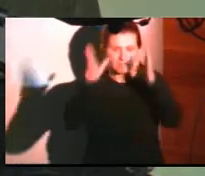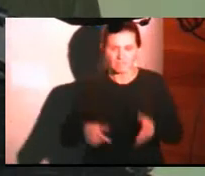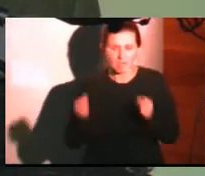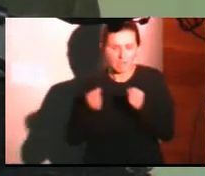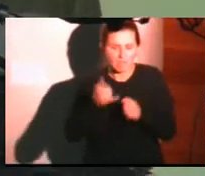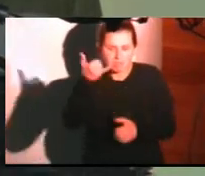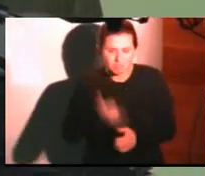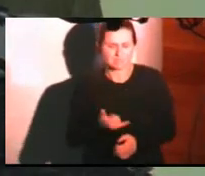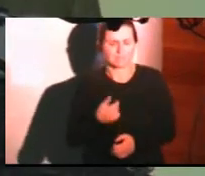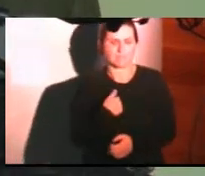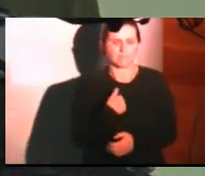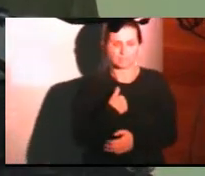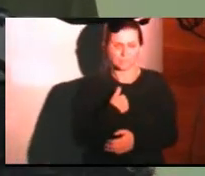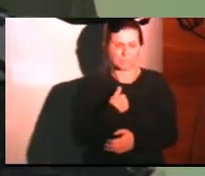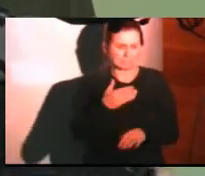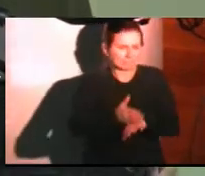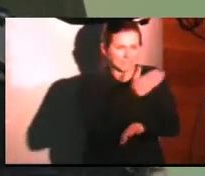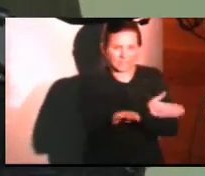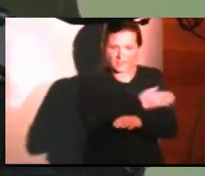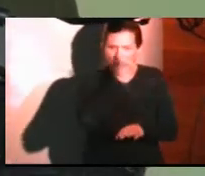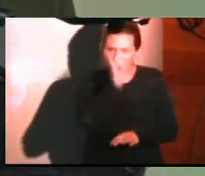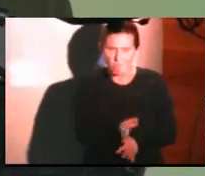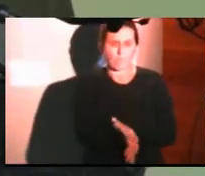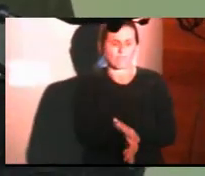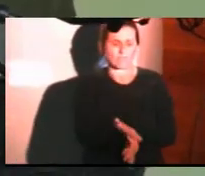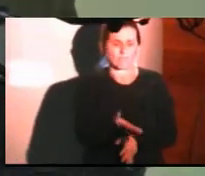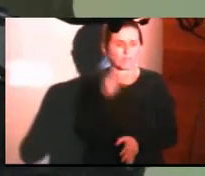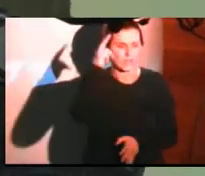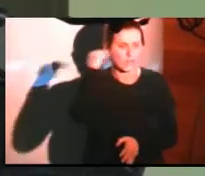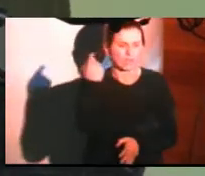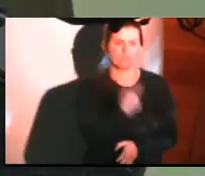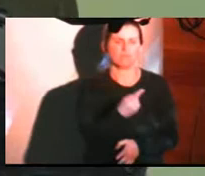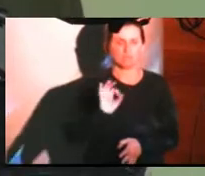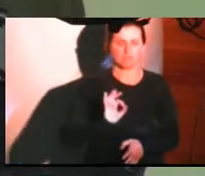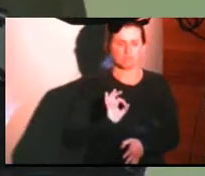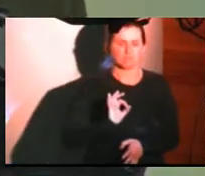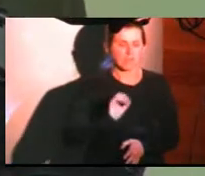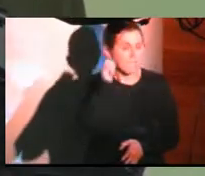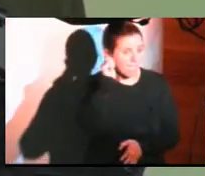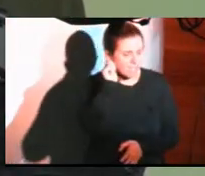tuve la posibilidad de tener una heladera para guardar alimentos y para guardar mis remedios.